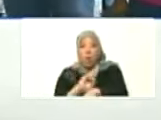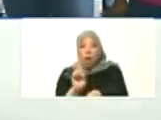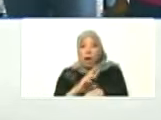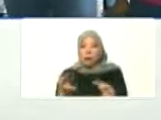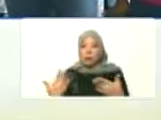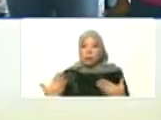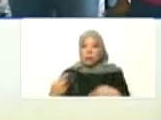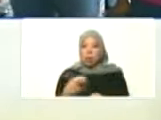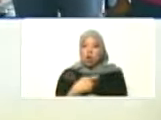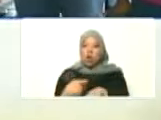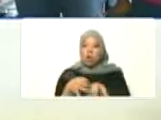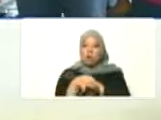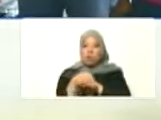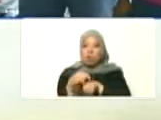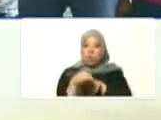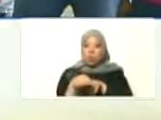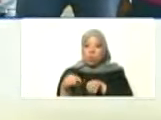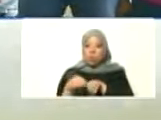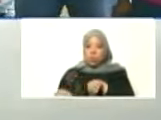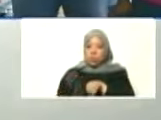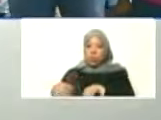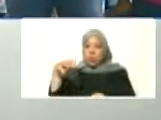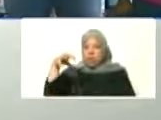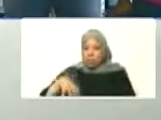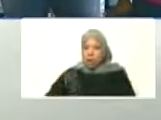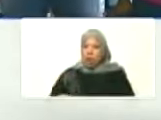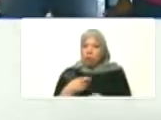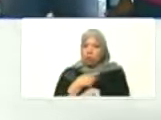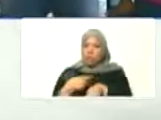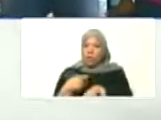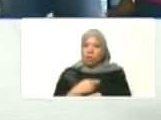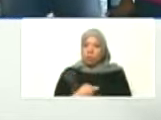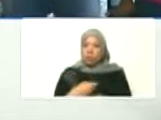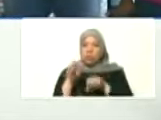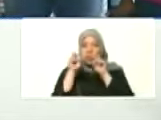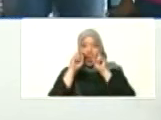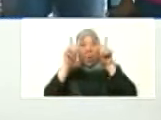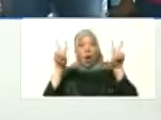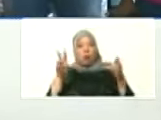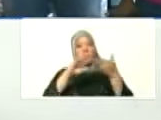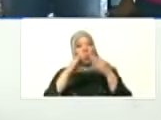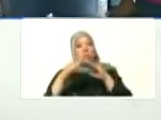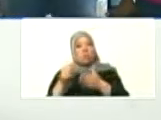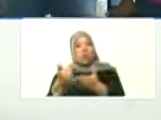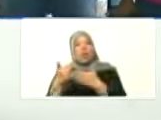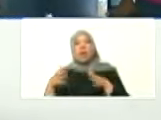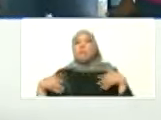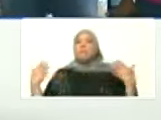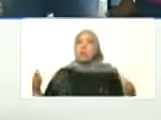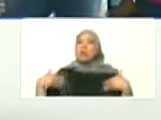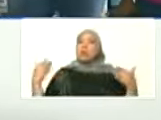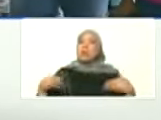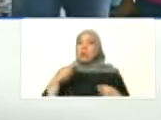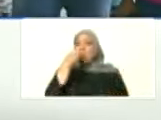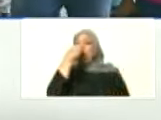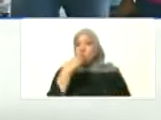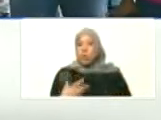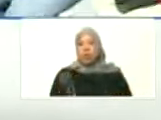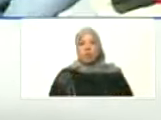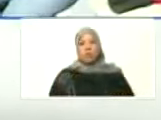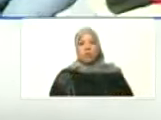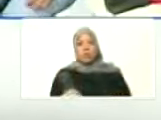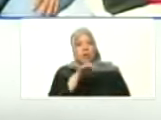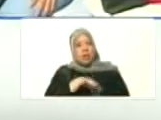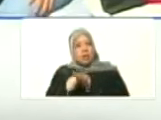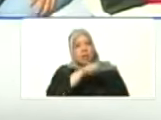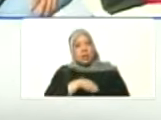regional y del gobierno municipal. Ella me contaba eso ahorita. Entonces, lo que yo veo en las comunidades es una gran emoción por esta nueva etapa. Sienten que